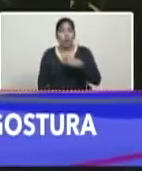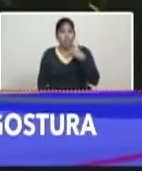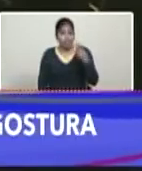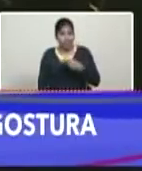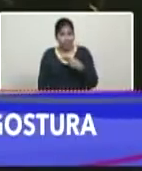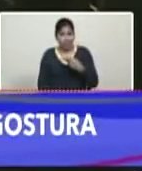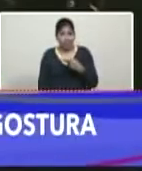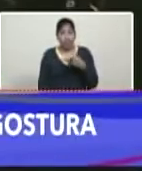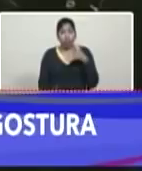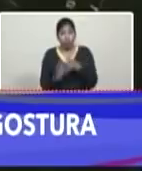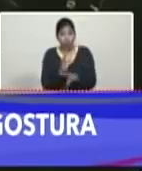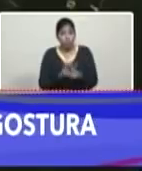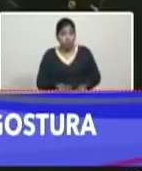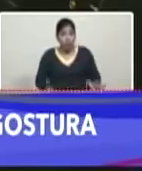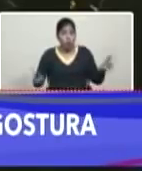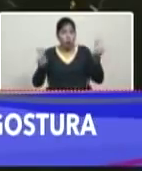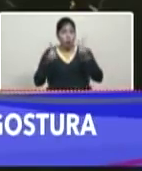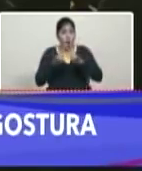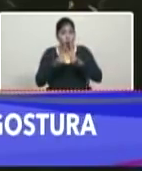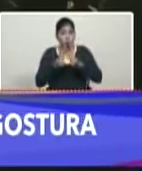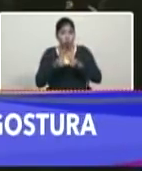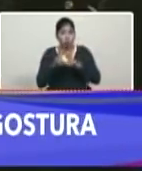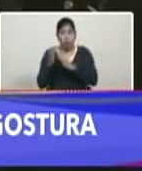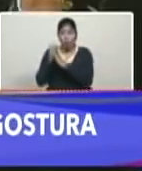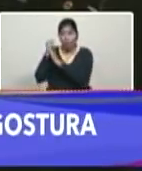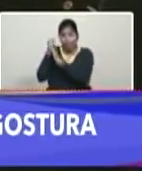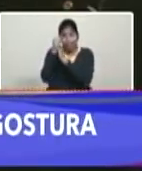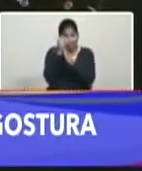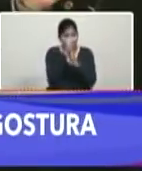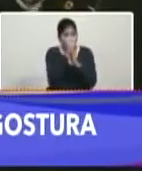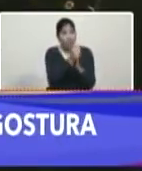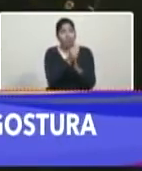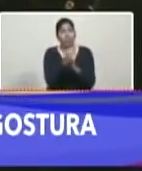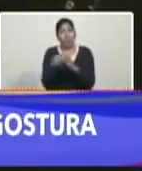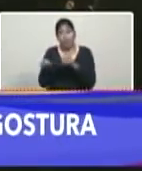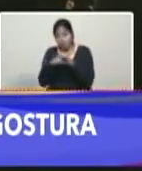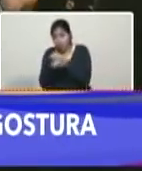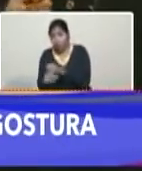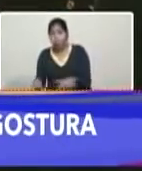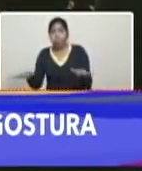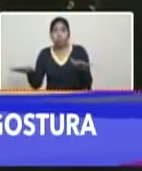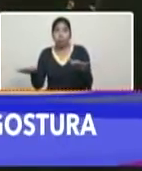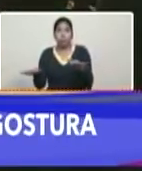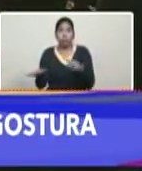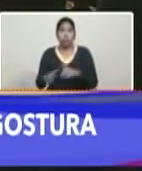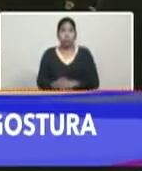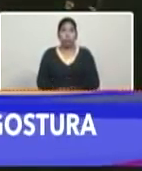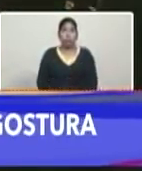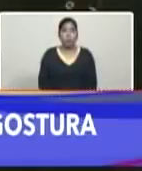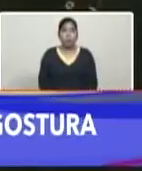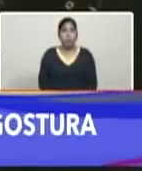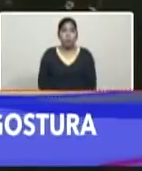en valores, en las lideresas y en los líderes de base.